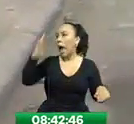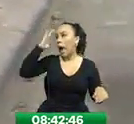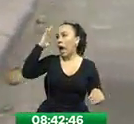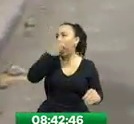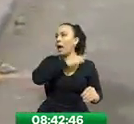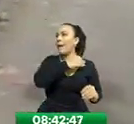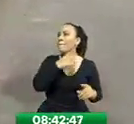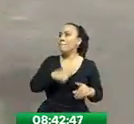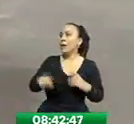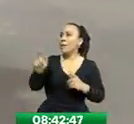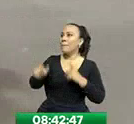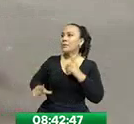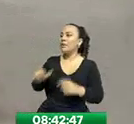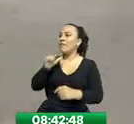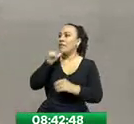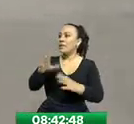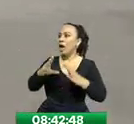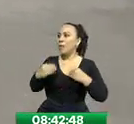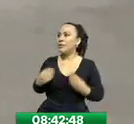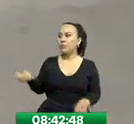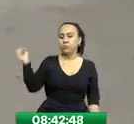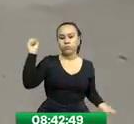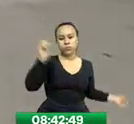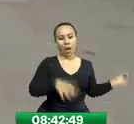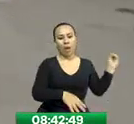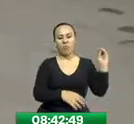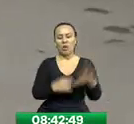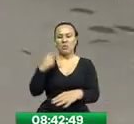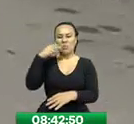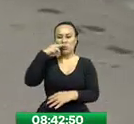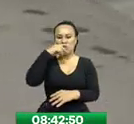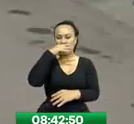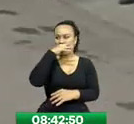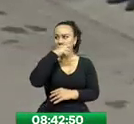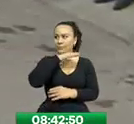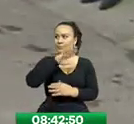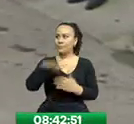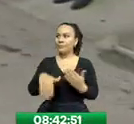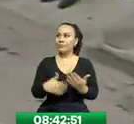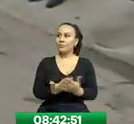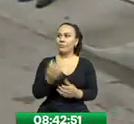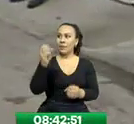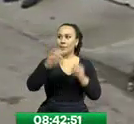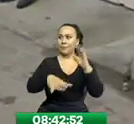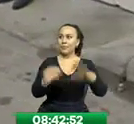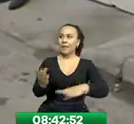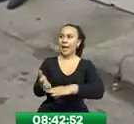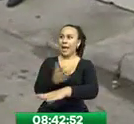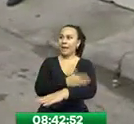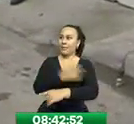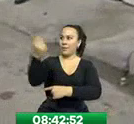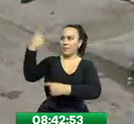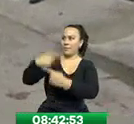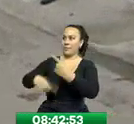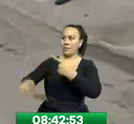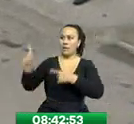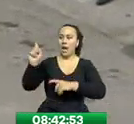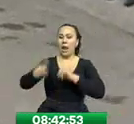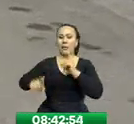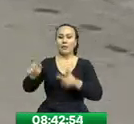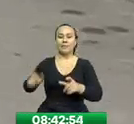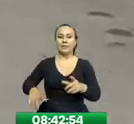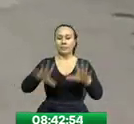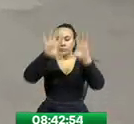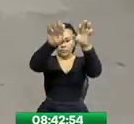en un basurero en casi toda su extensión. Y hace pocos instantes acaban de retirar algunas personas